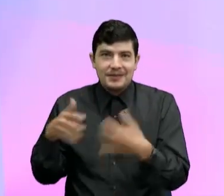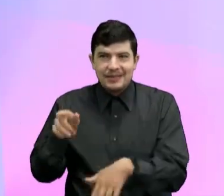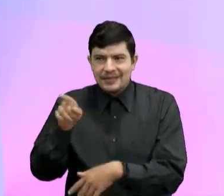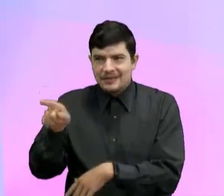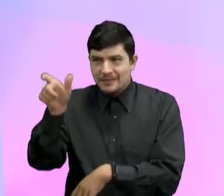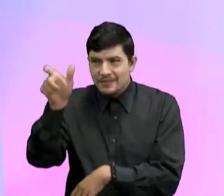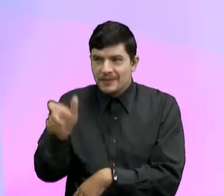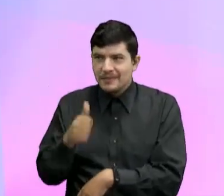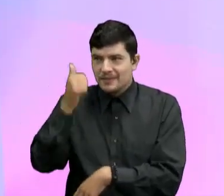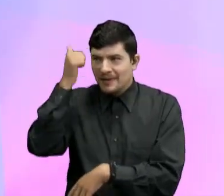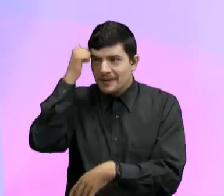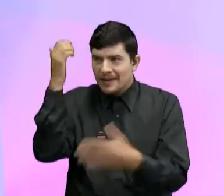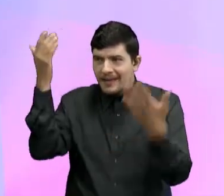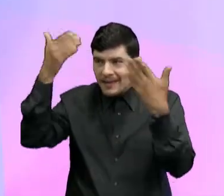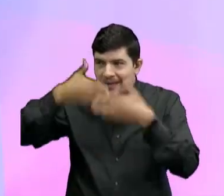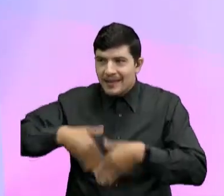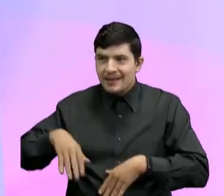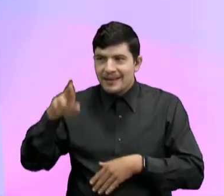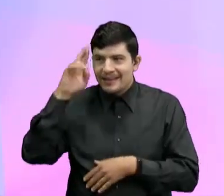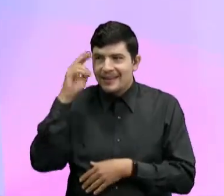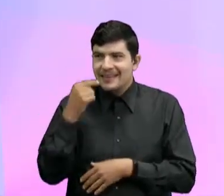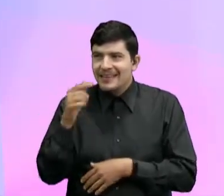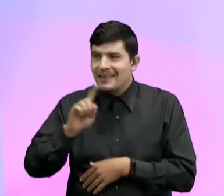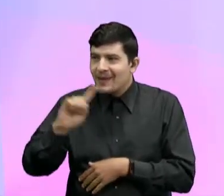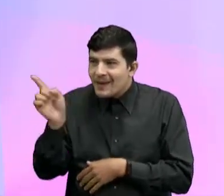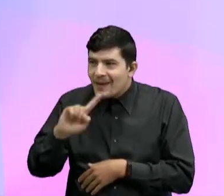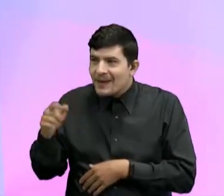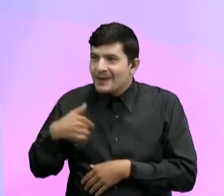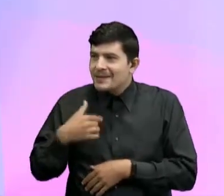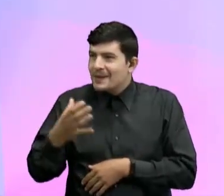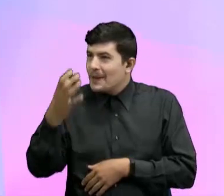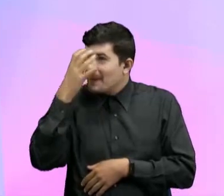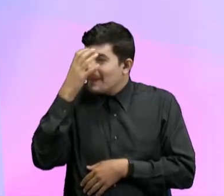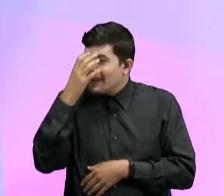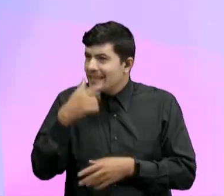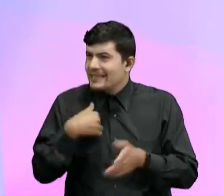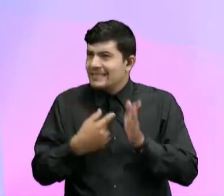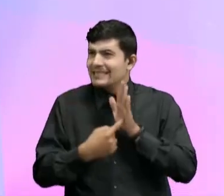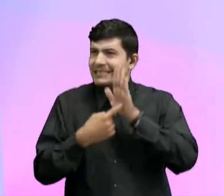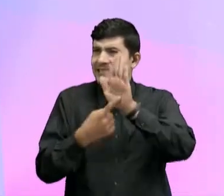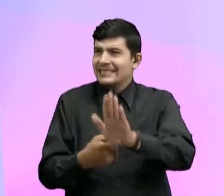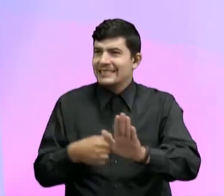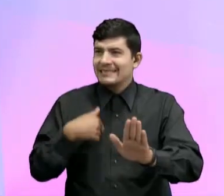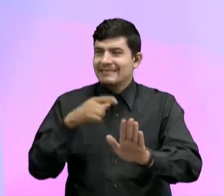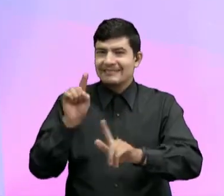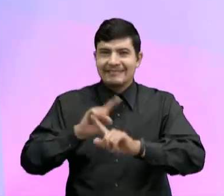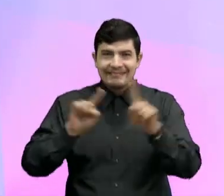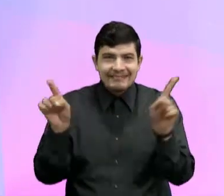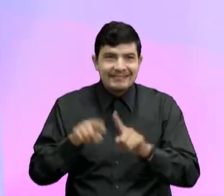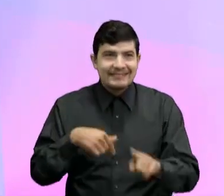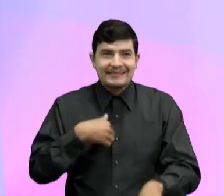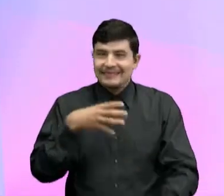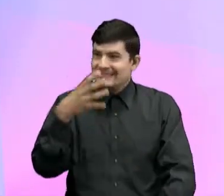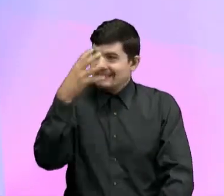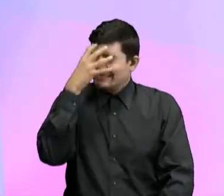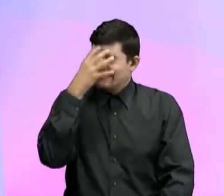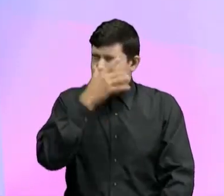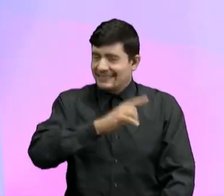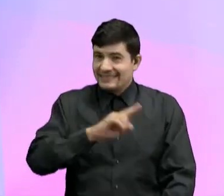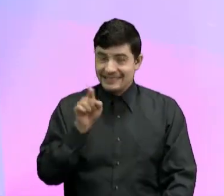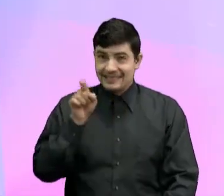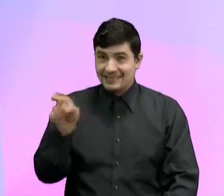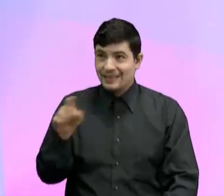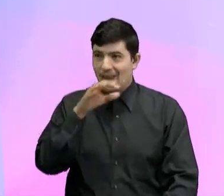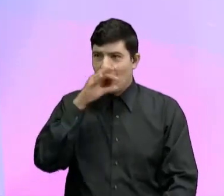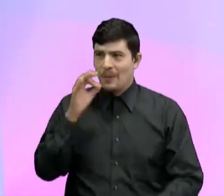esconder un poquito Dice No, Ariana Todavía me da penita de salir Todavía no Todavía no Entonces Mientras él